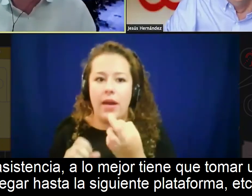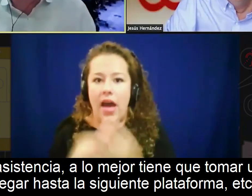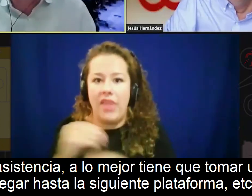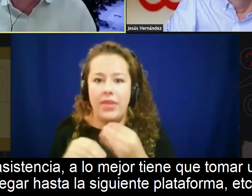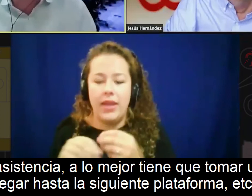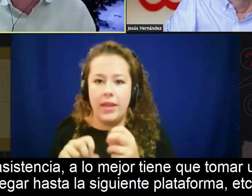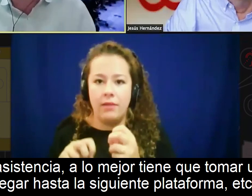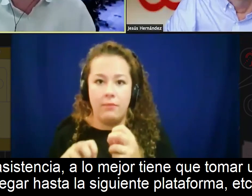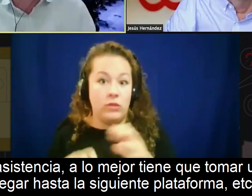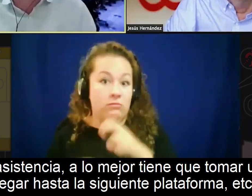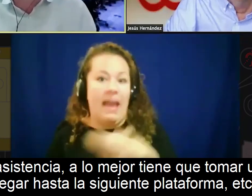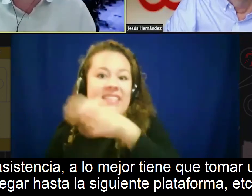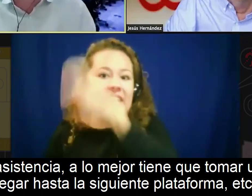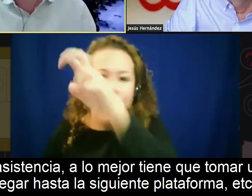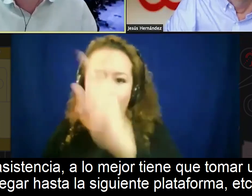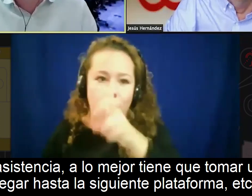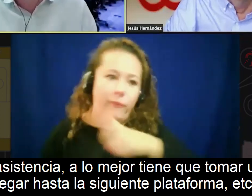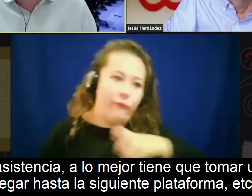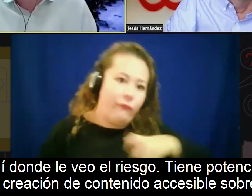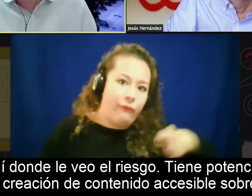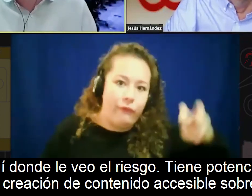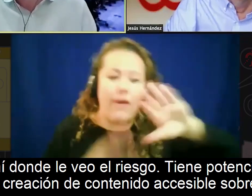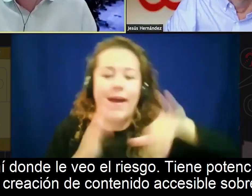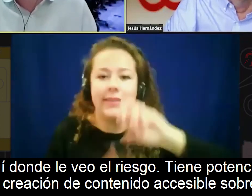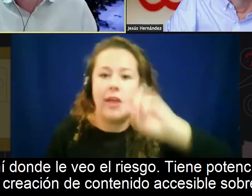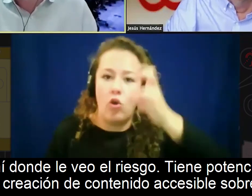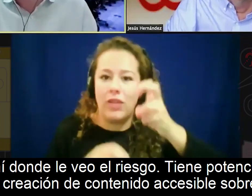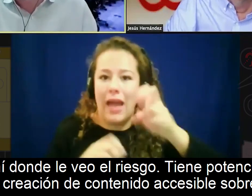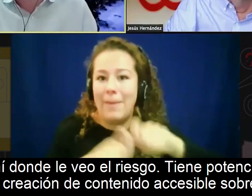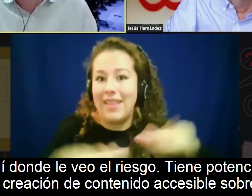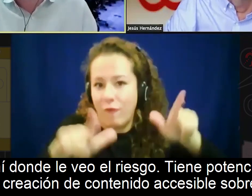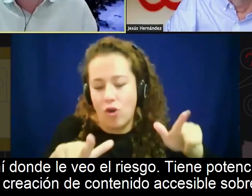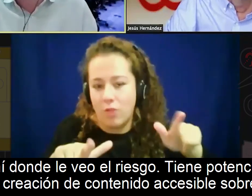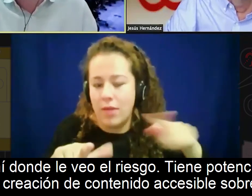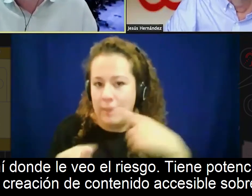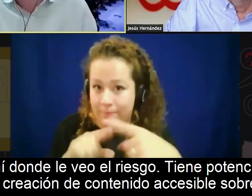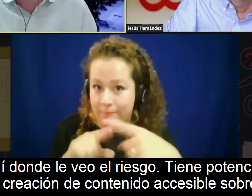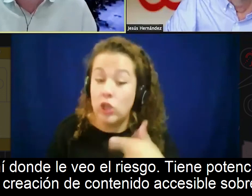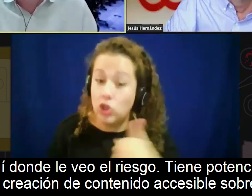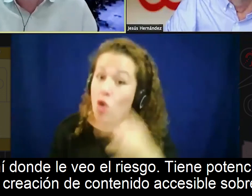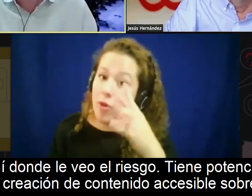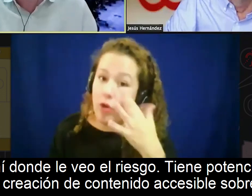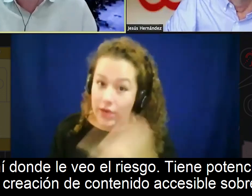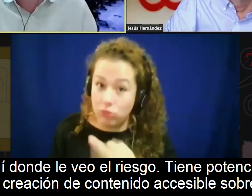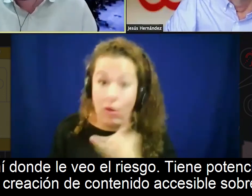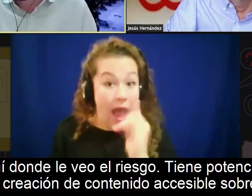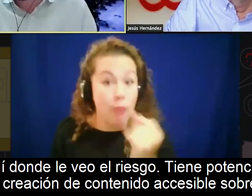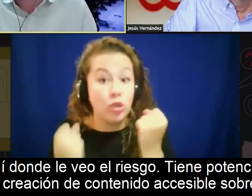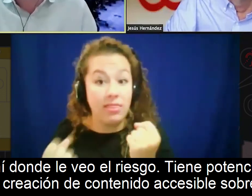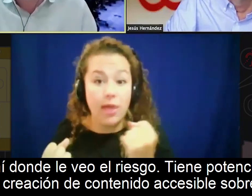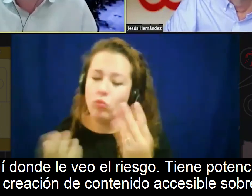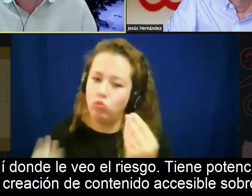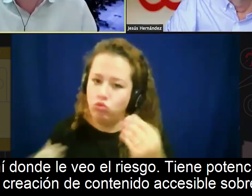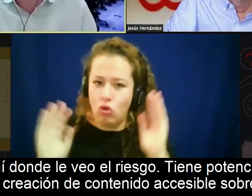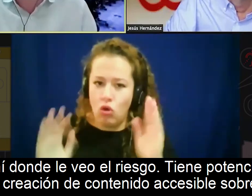para llegar hasta la siguiente plataforma, etcétera, etcétera. Entonces, es ahí donde le veo yo el riesgo, que tiene potencial muchísimo para la creación